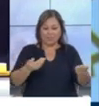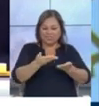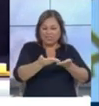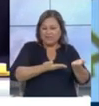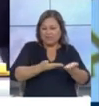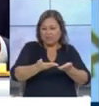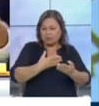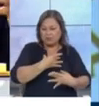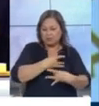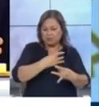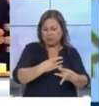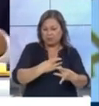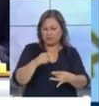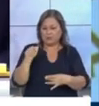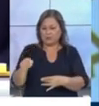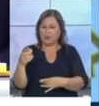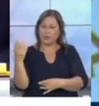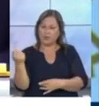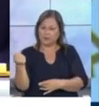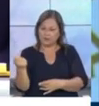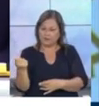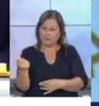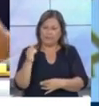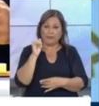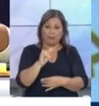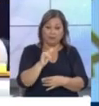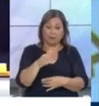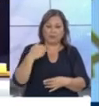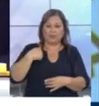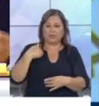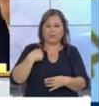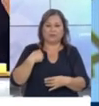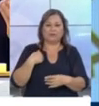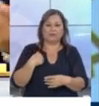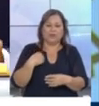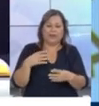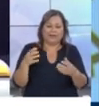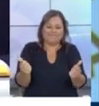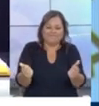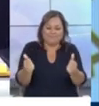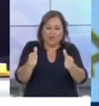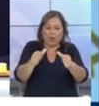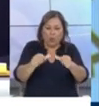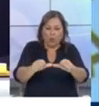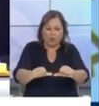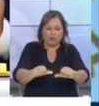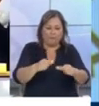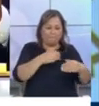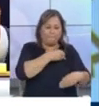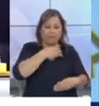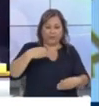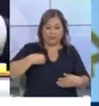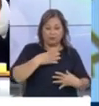el manejo de pensiones y en el sistema de salud tenemos que lograr la integración del minsa y de la caja del seguro